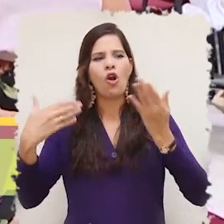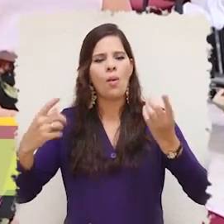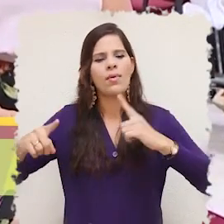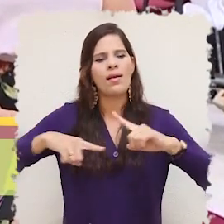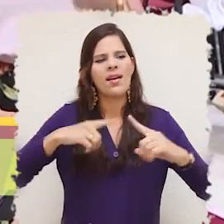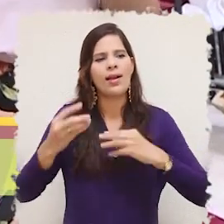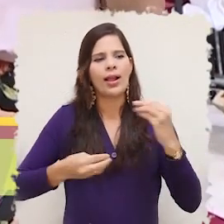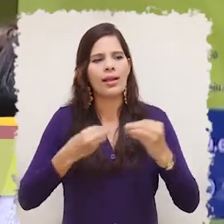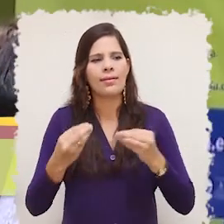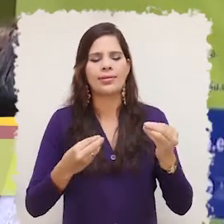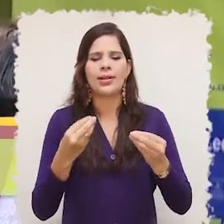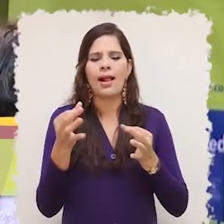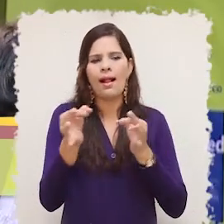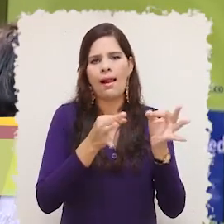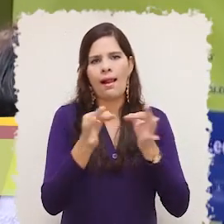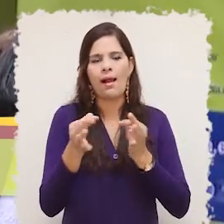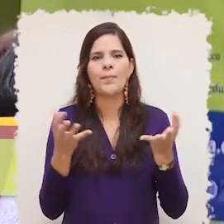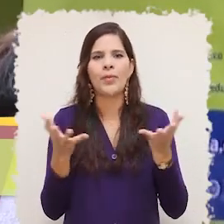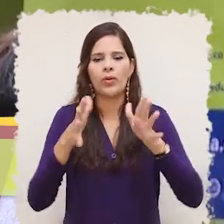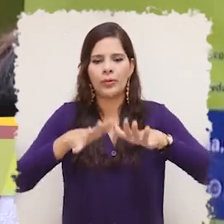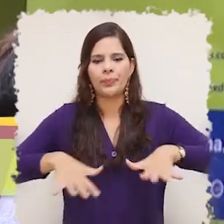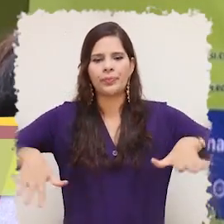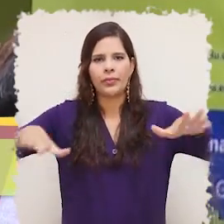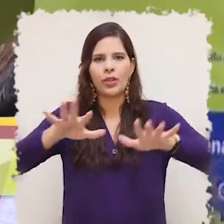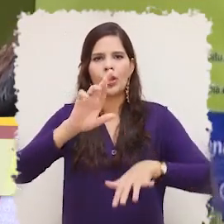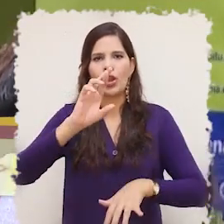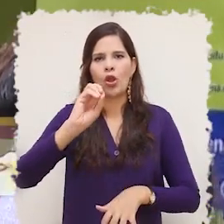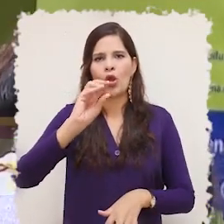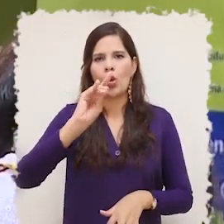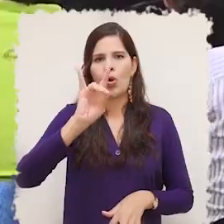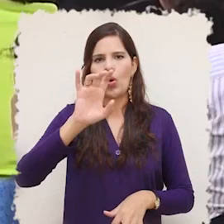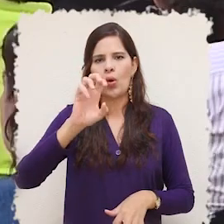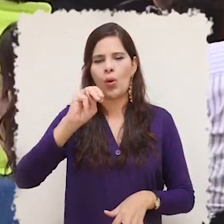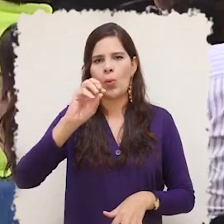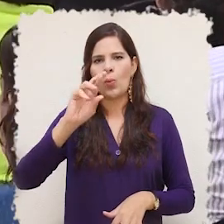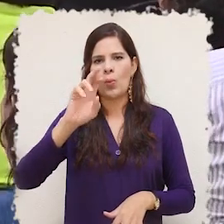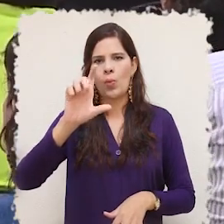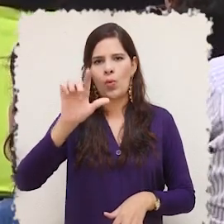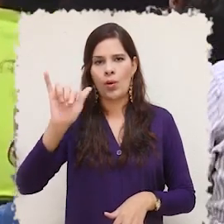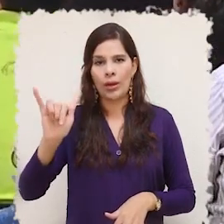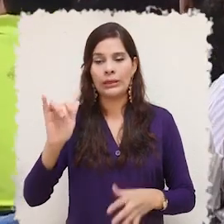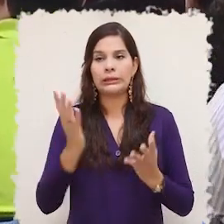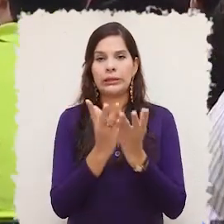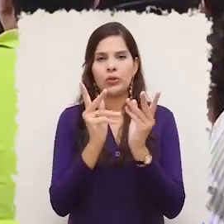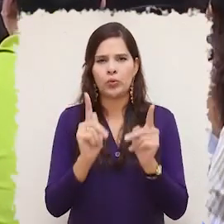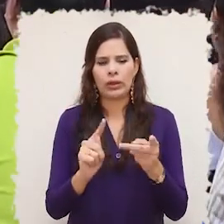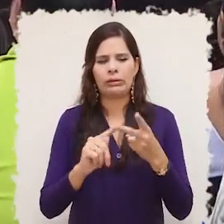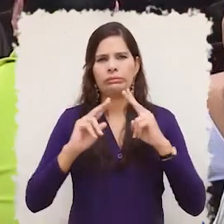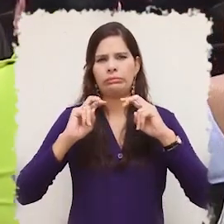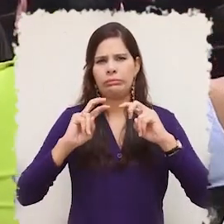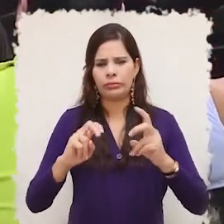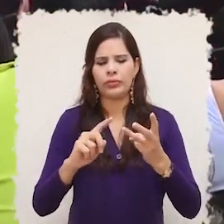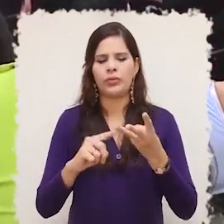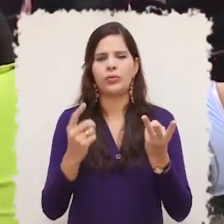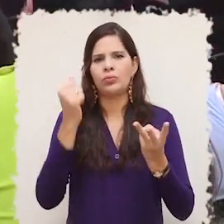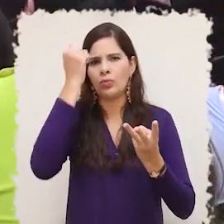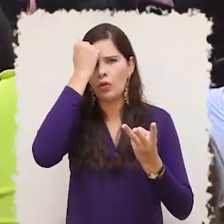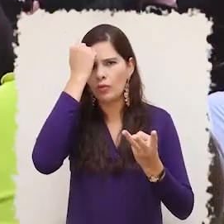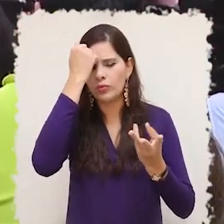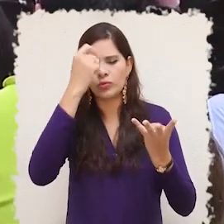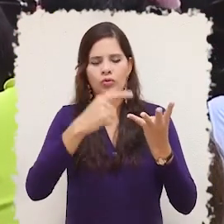esa dependencia. La actividad se llevó a cabo en el Auditorio Roque Morelli Zárate con la masiva asistencia de estudiantes,